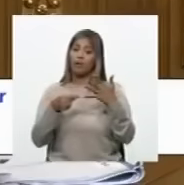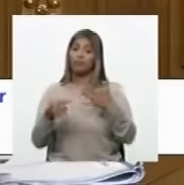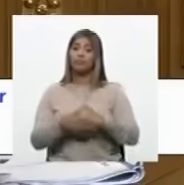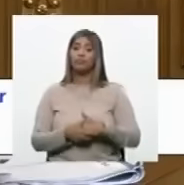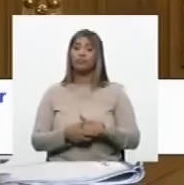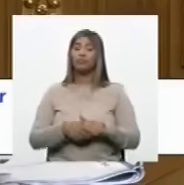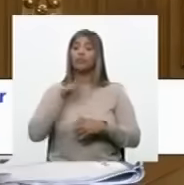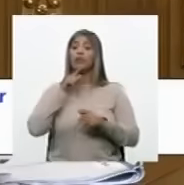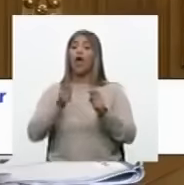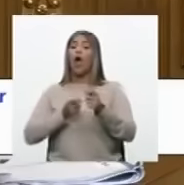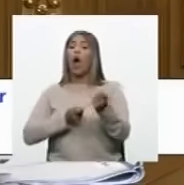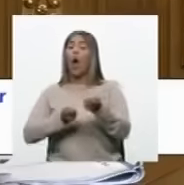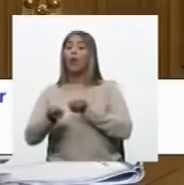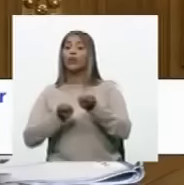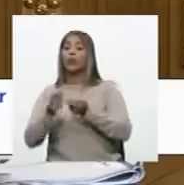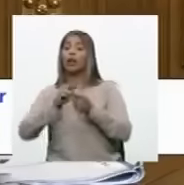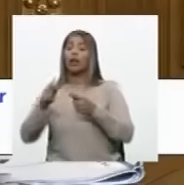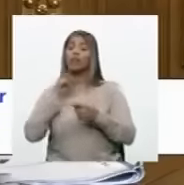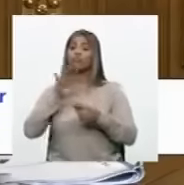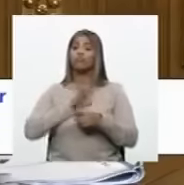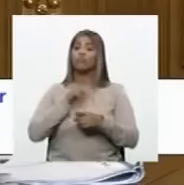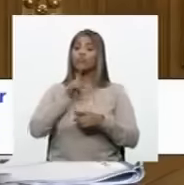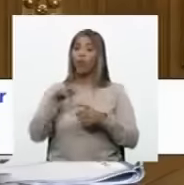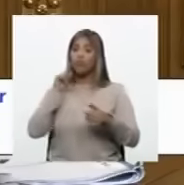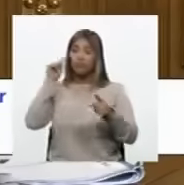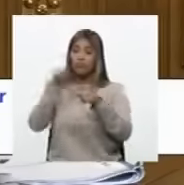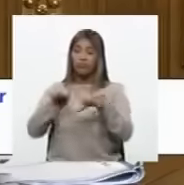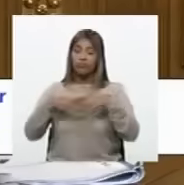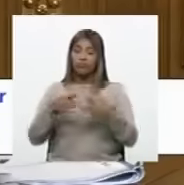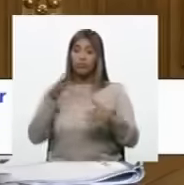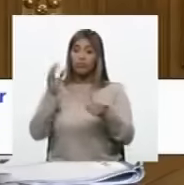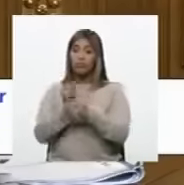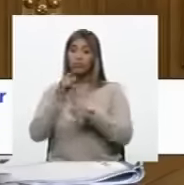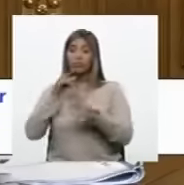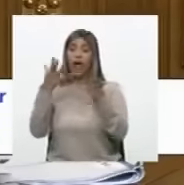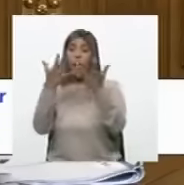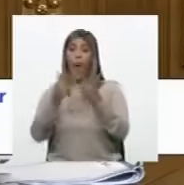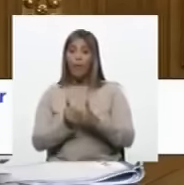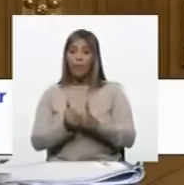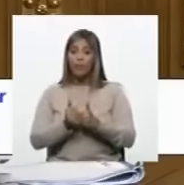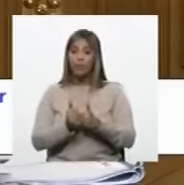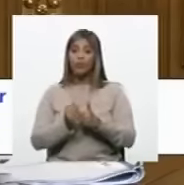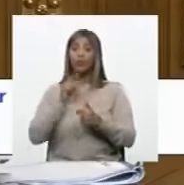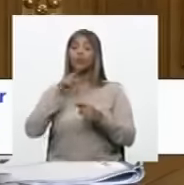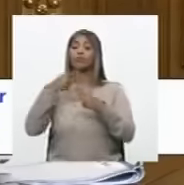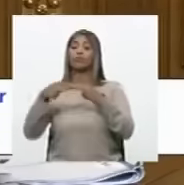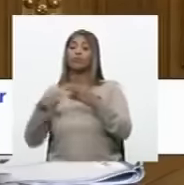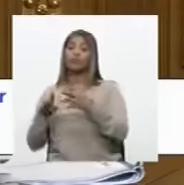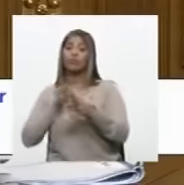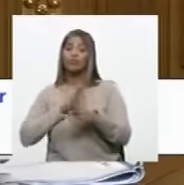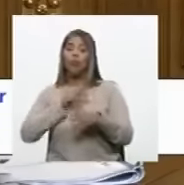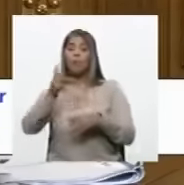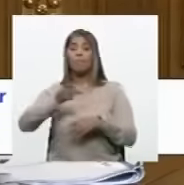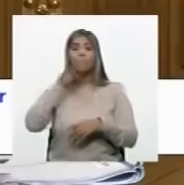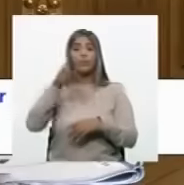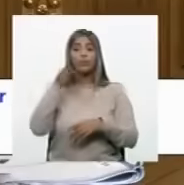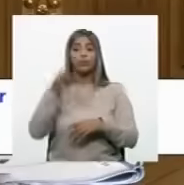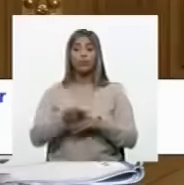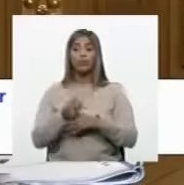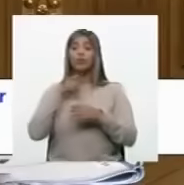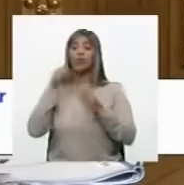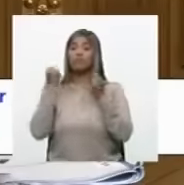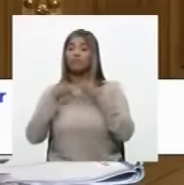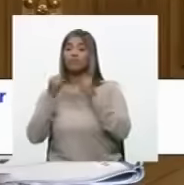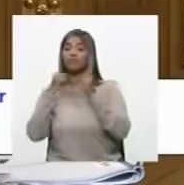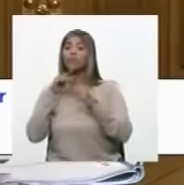Remitir a la Contraloría General de la República a los fines que se inicie la determinación de responsabilidades administrativas e inhabilitación política para el